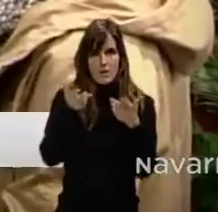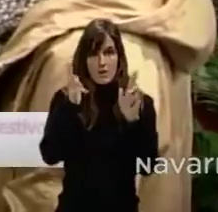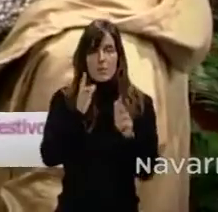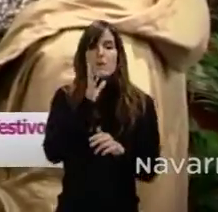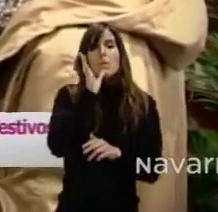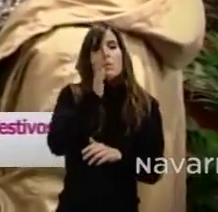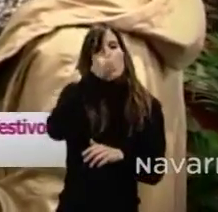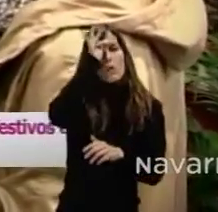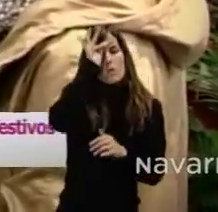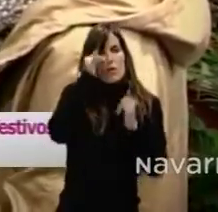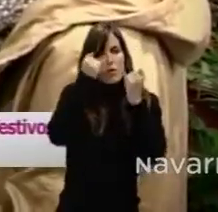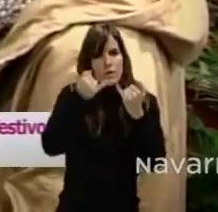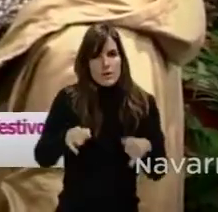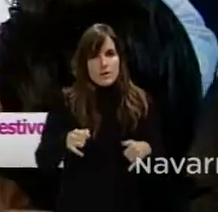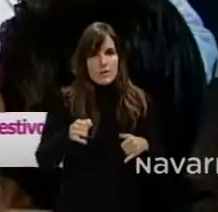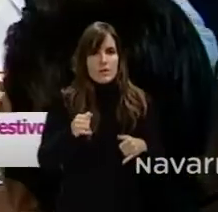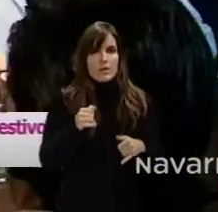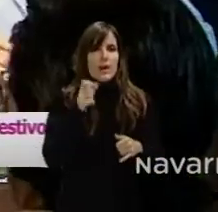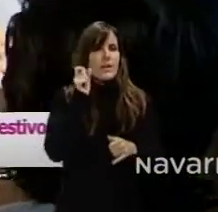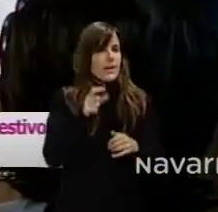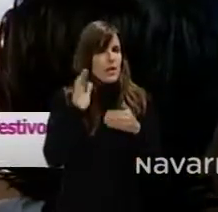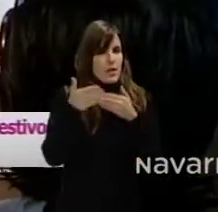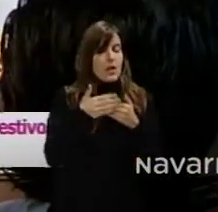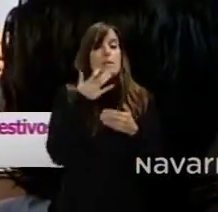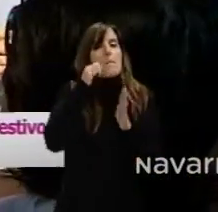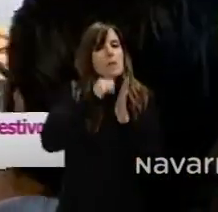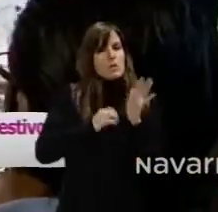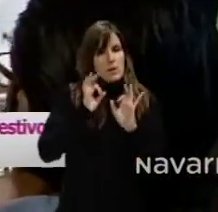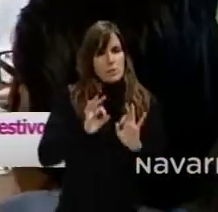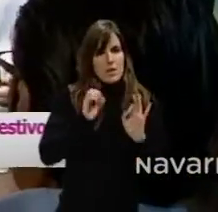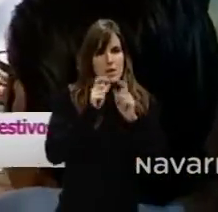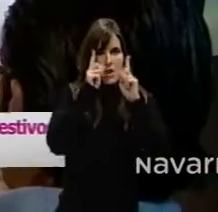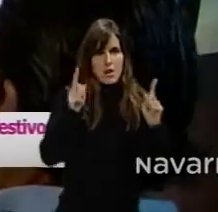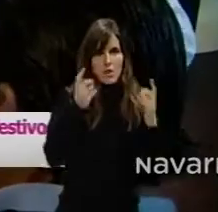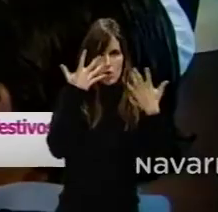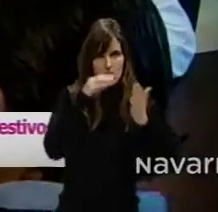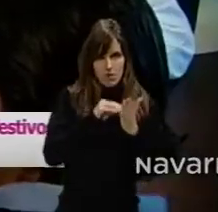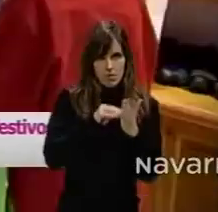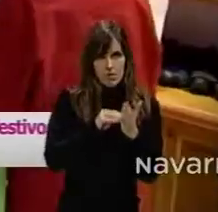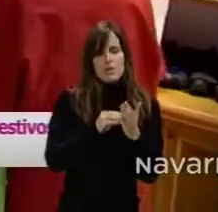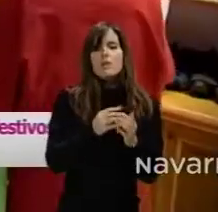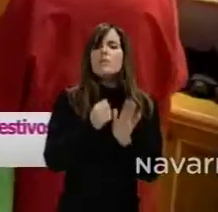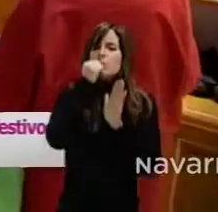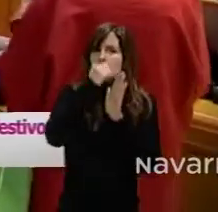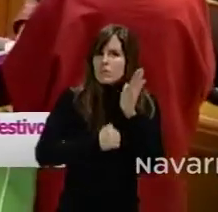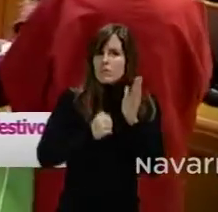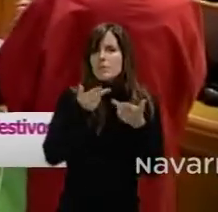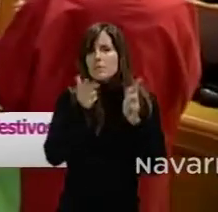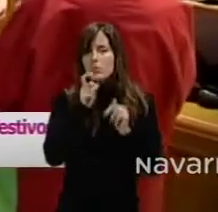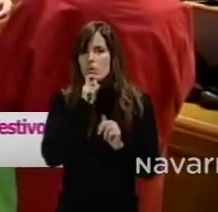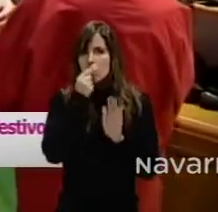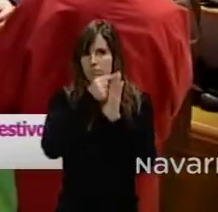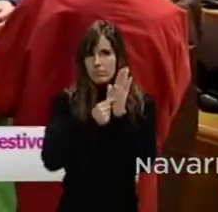domingo y es festivo no es hábil salvo autorización. Los requisitos para determinar estos días de